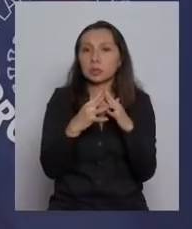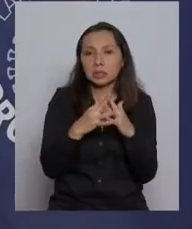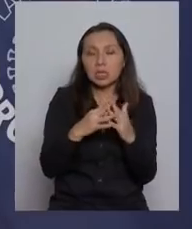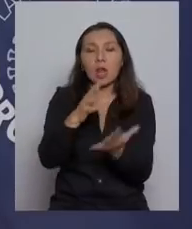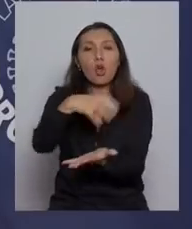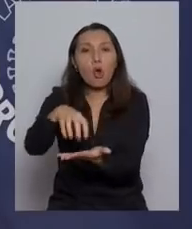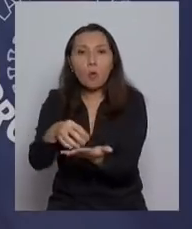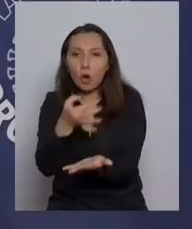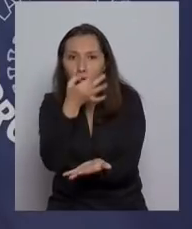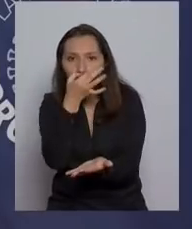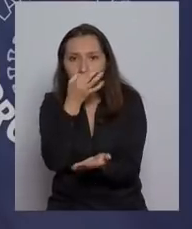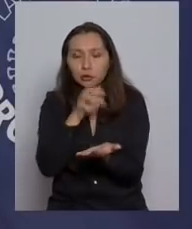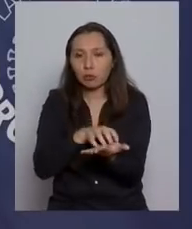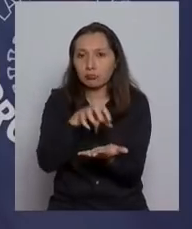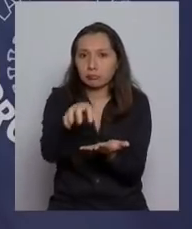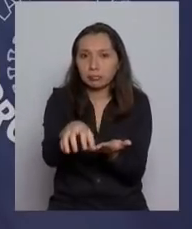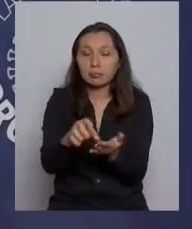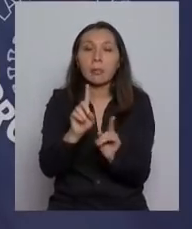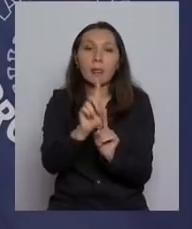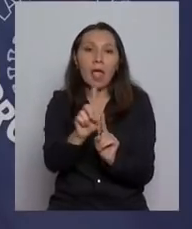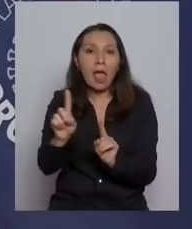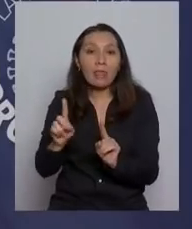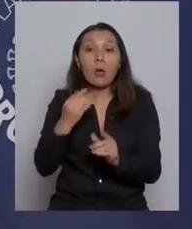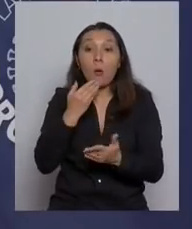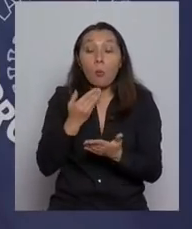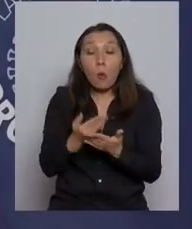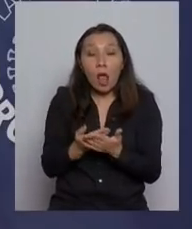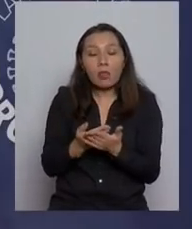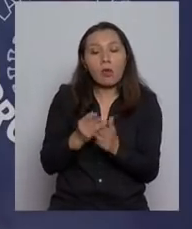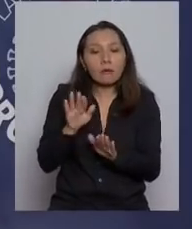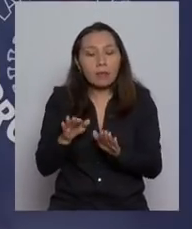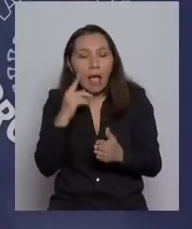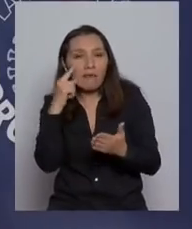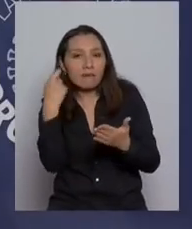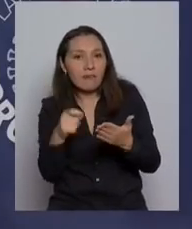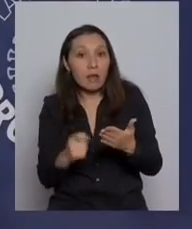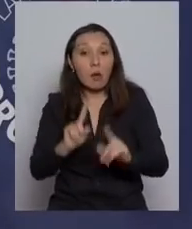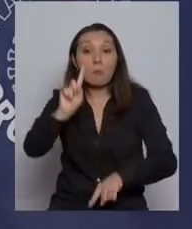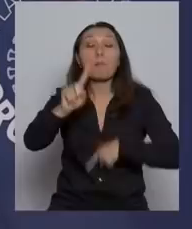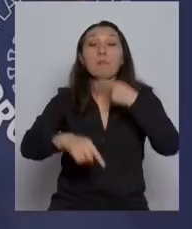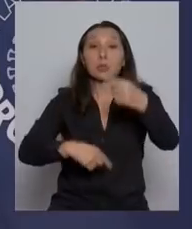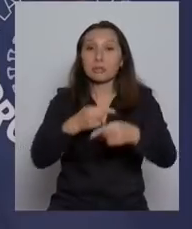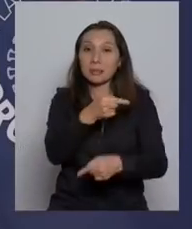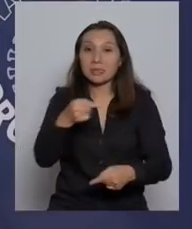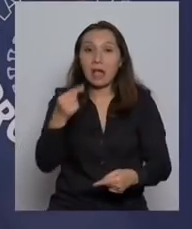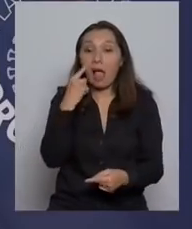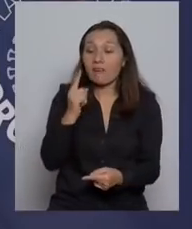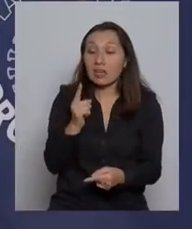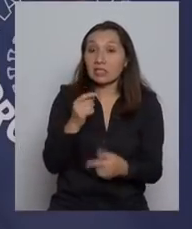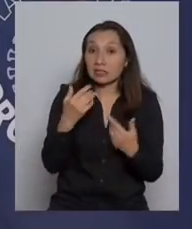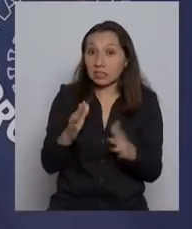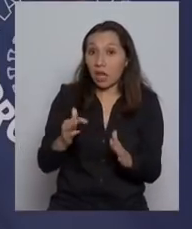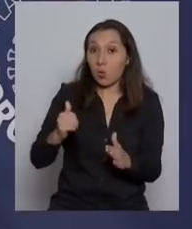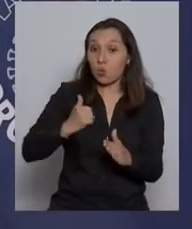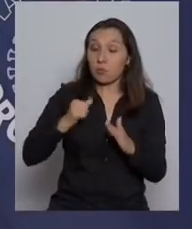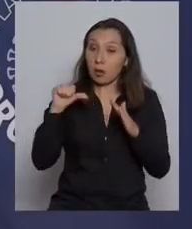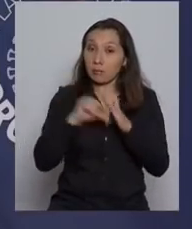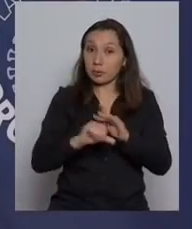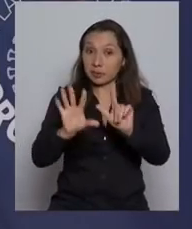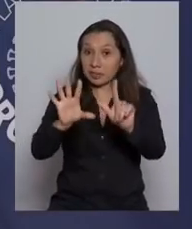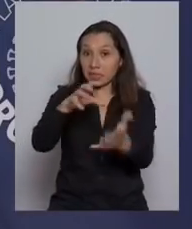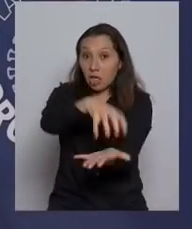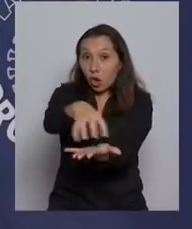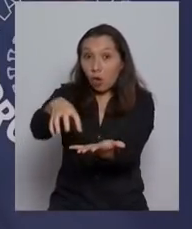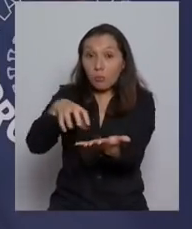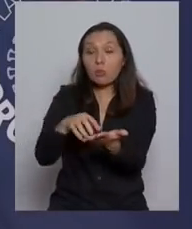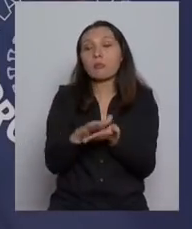para la comuna de Osorno, y cada vez irlo evaluando. La próxima semana tenemos que evaluar si la medida de la cuarentena para las 7